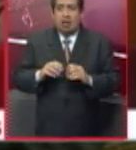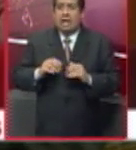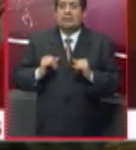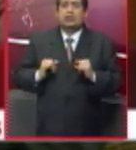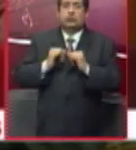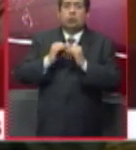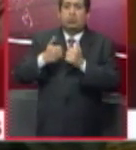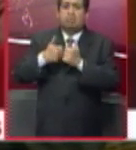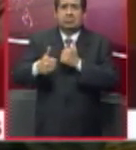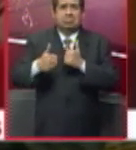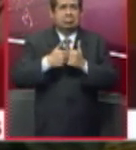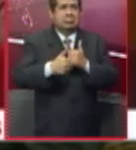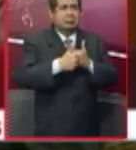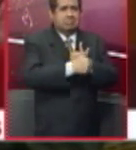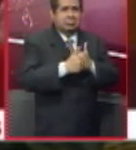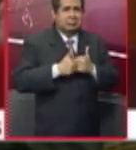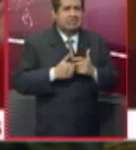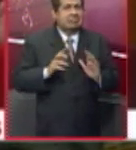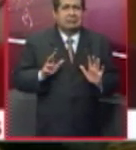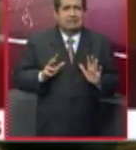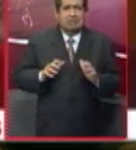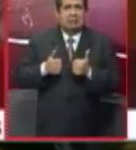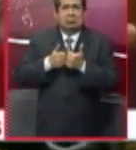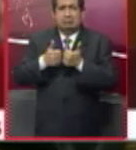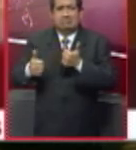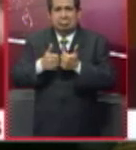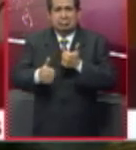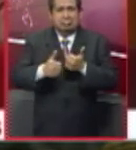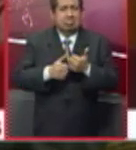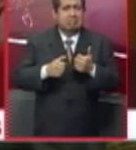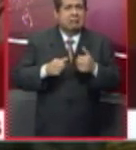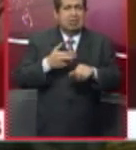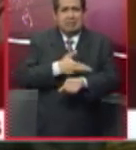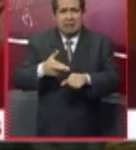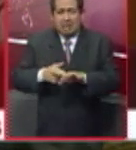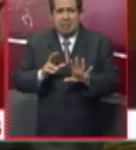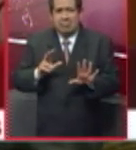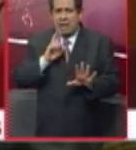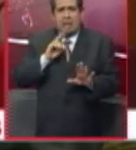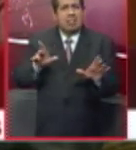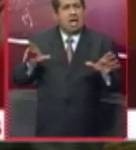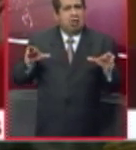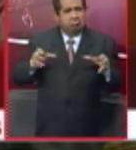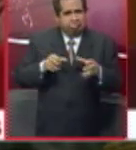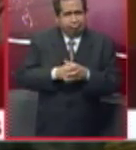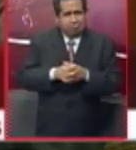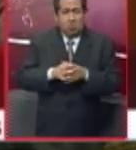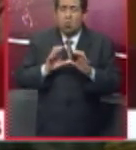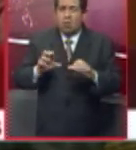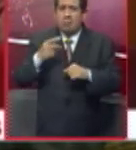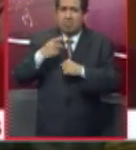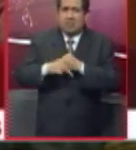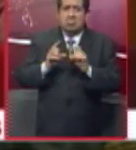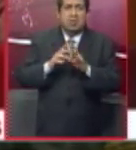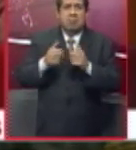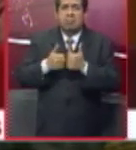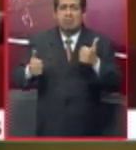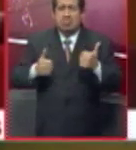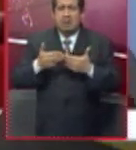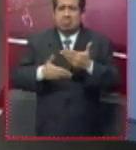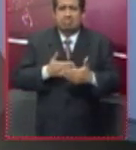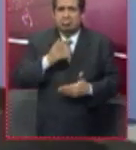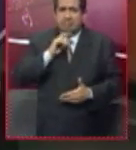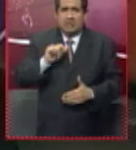de la fragmentación de normas, el de la fragmentación de instituciones, el de la fragmentación de